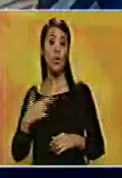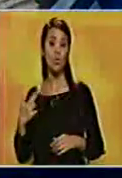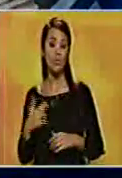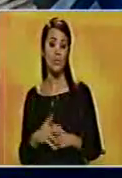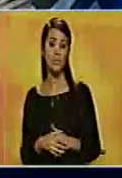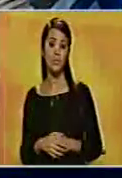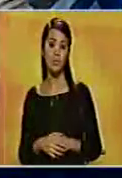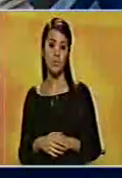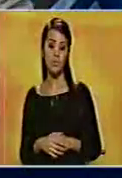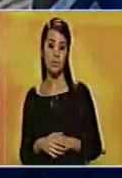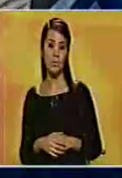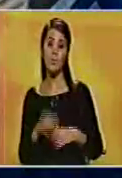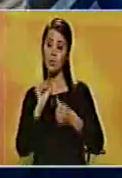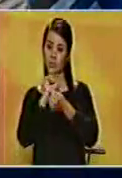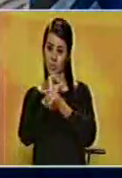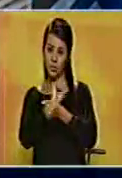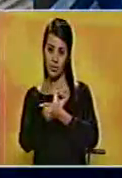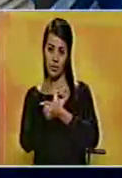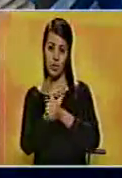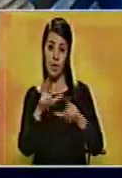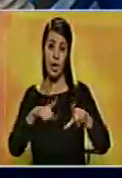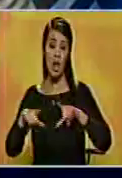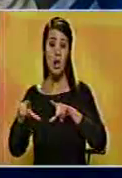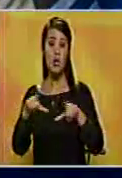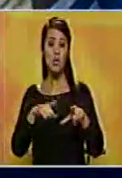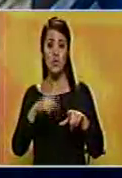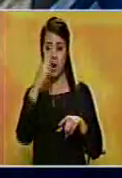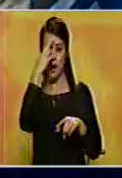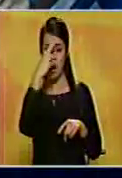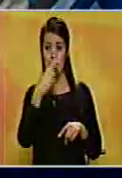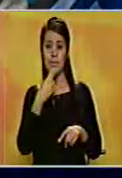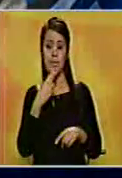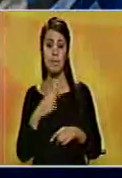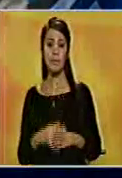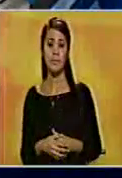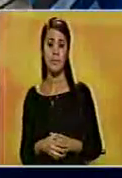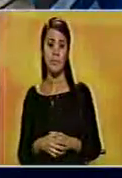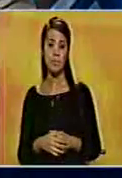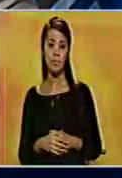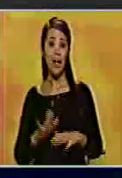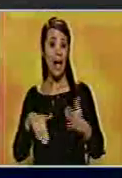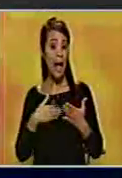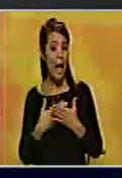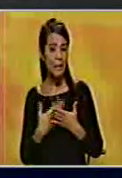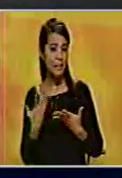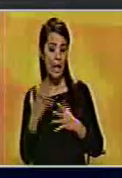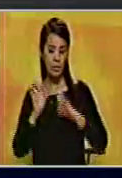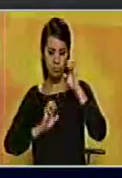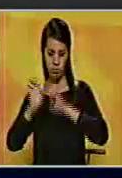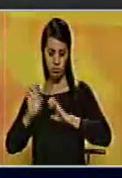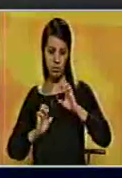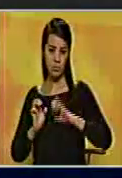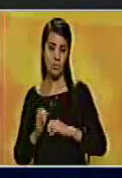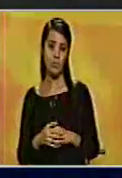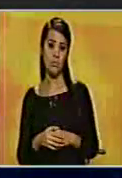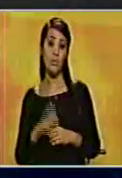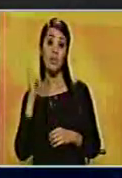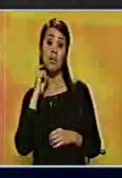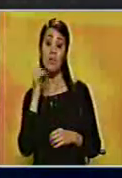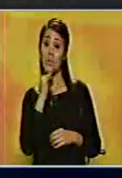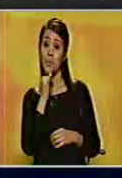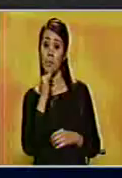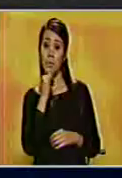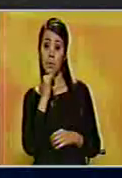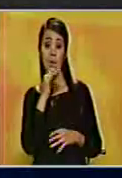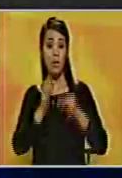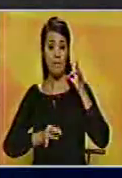y permanecerá detenido en el comando de la policía nacional bolivariana de antímano hasta la realización de la audiencia según sabe la fiscalía